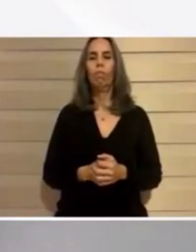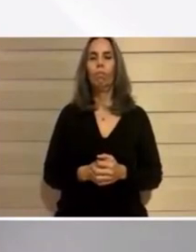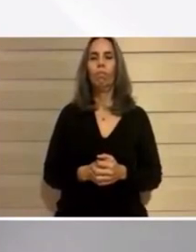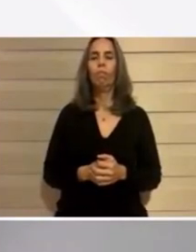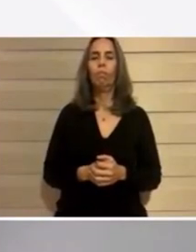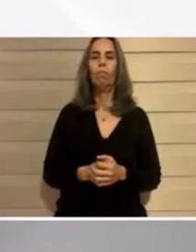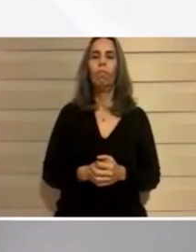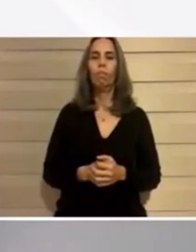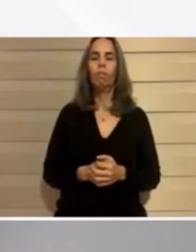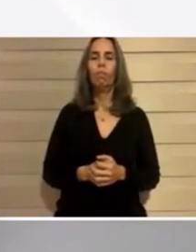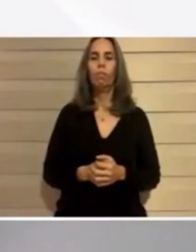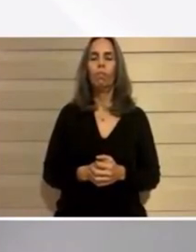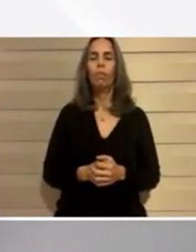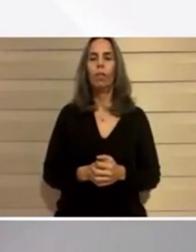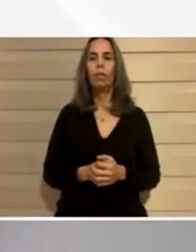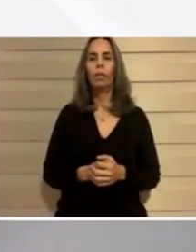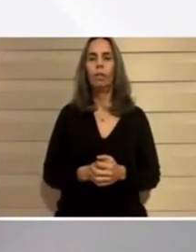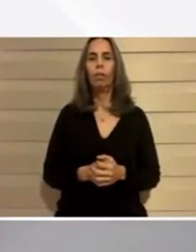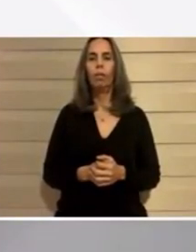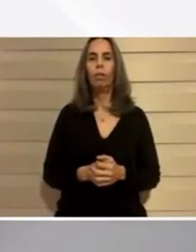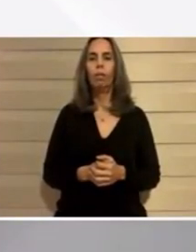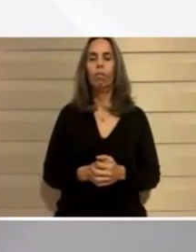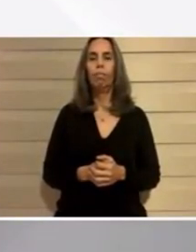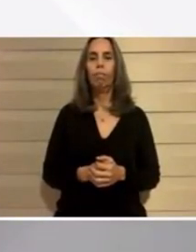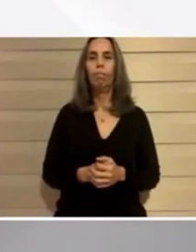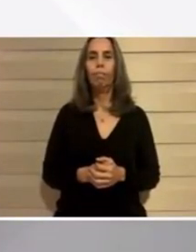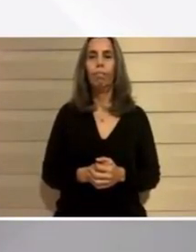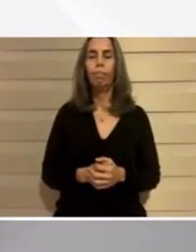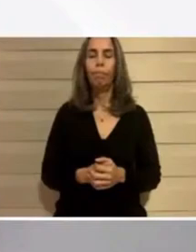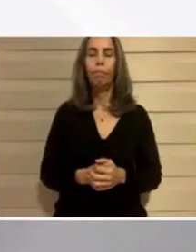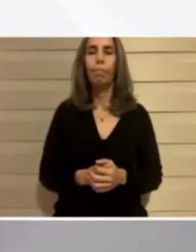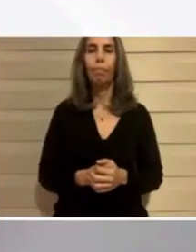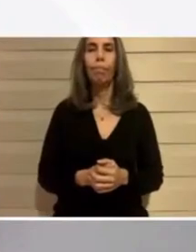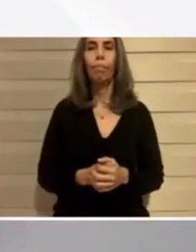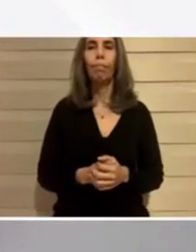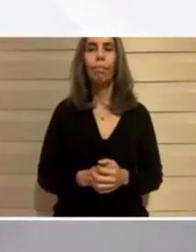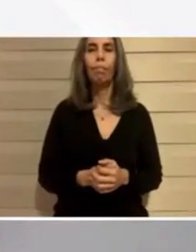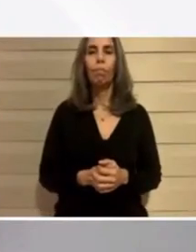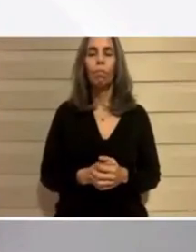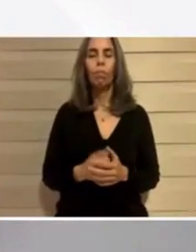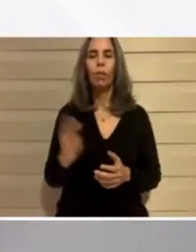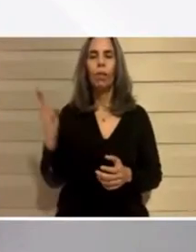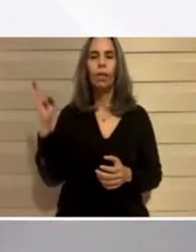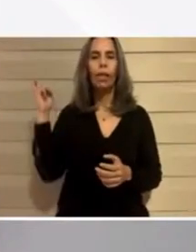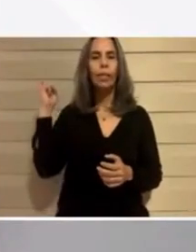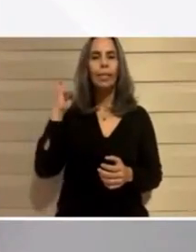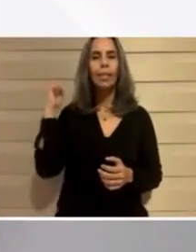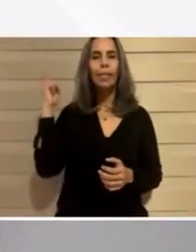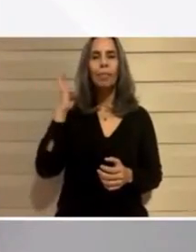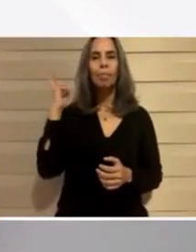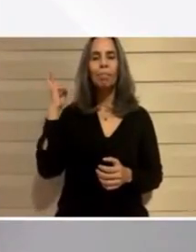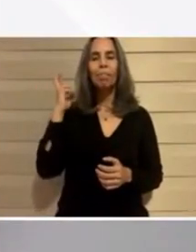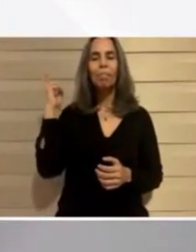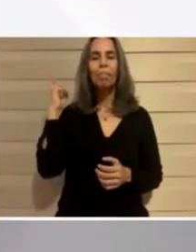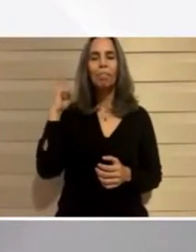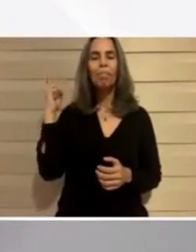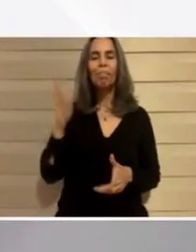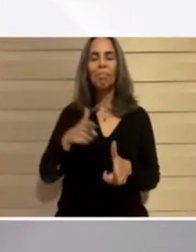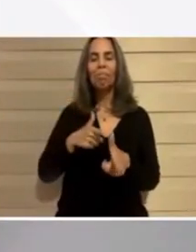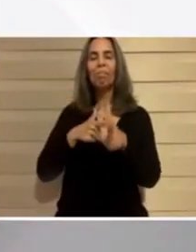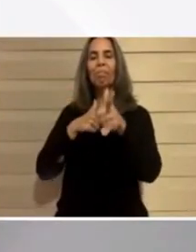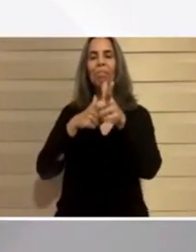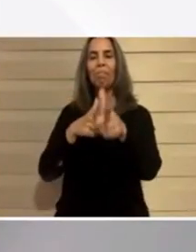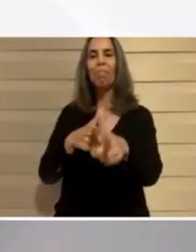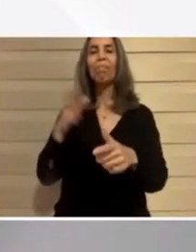gente y el mundo en el que vivimos. En el arte que se produce, nosotros obtenemos una visión del interior de las personas y de las observaciones que